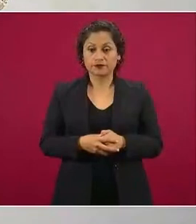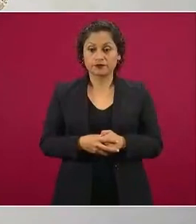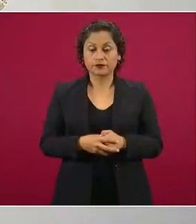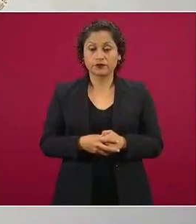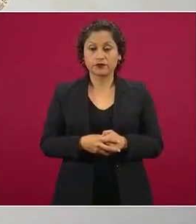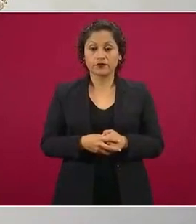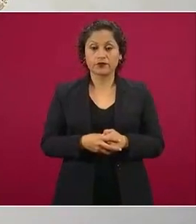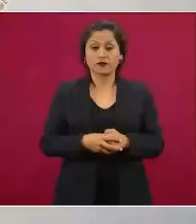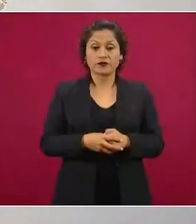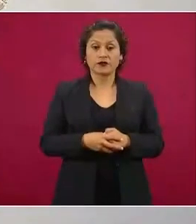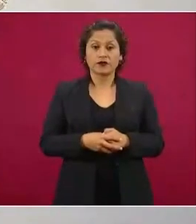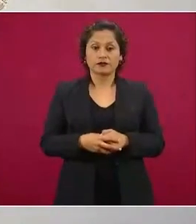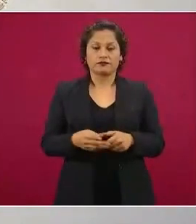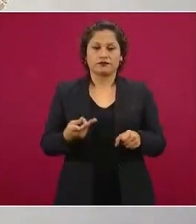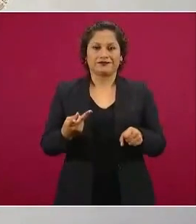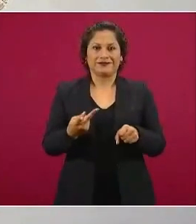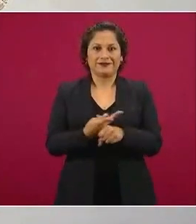Cómo repartieron dinero